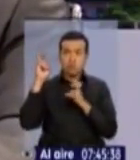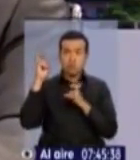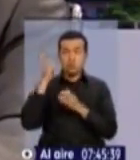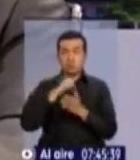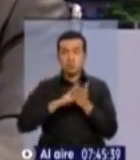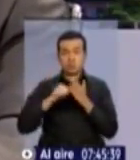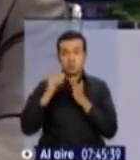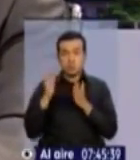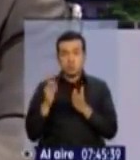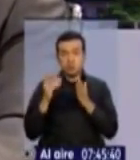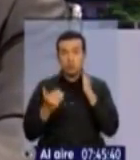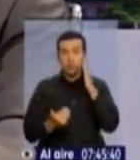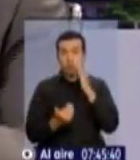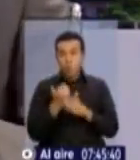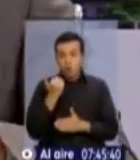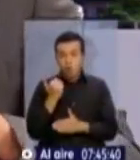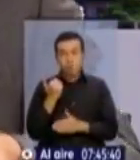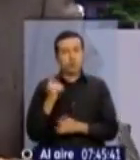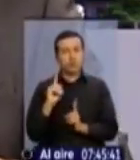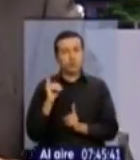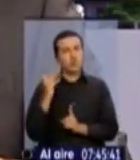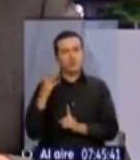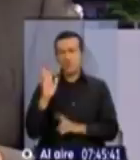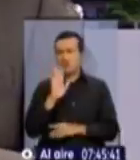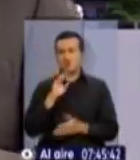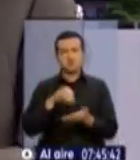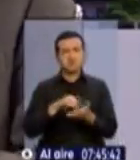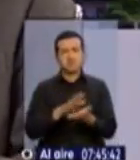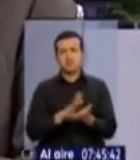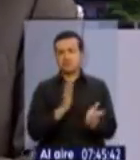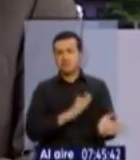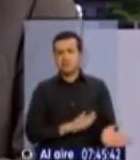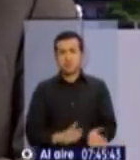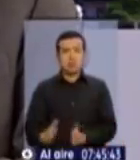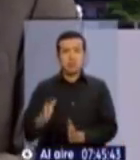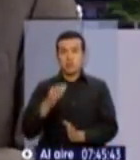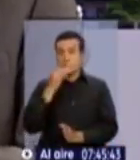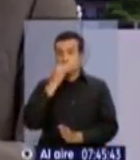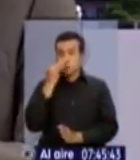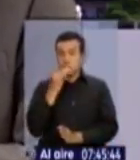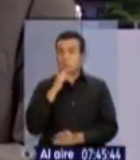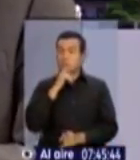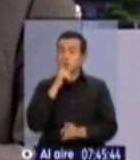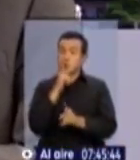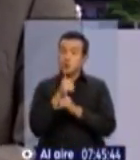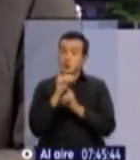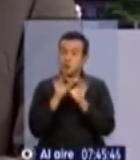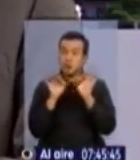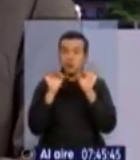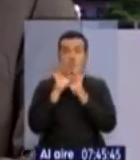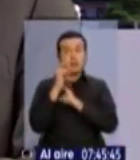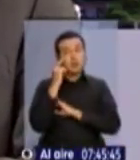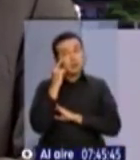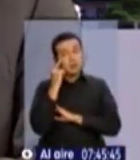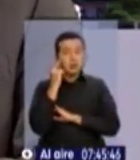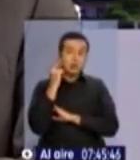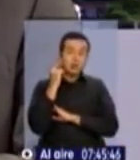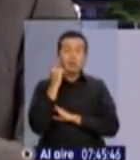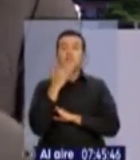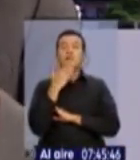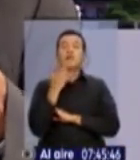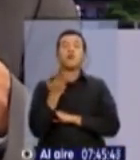inventarse el agua tibia eso está ahí yo creo que el acierto que de alguna otra manera me parece que dice hay dificultades en haber generado un